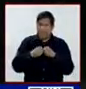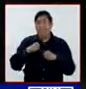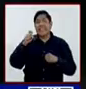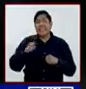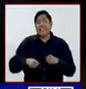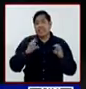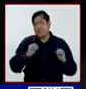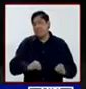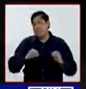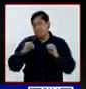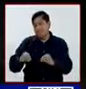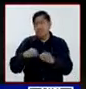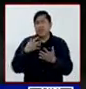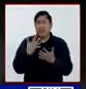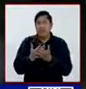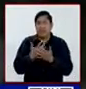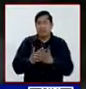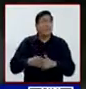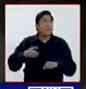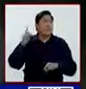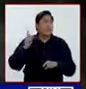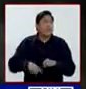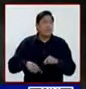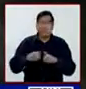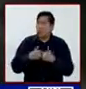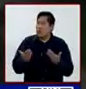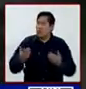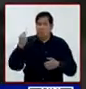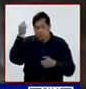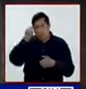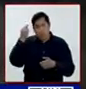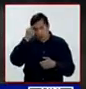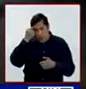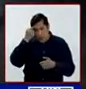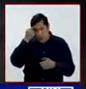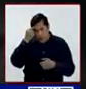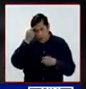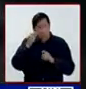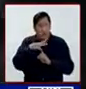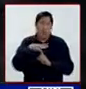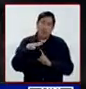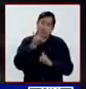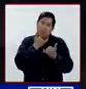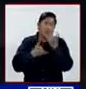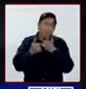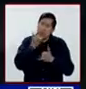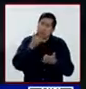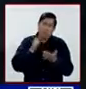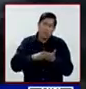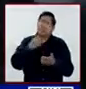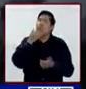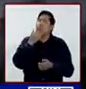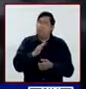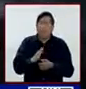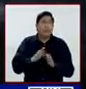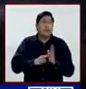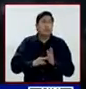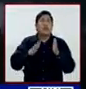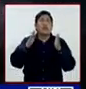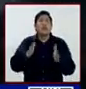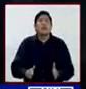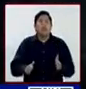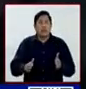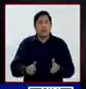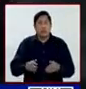deben entrar a la cárcel. No se puede prestar el gobierno a condicionamientos de estos malos llamados